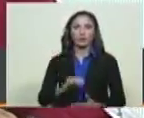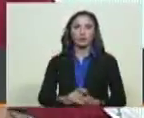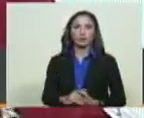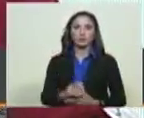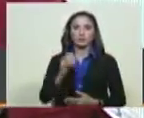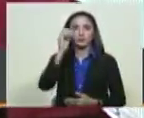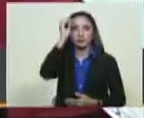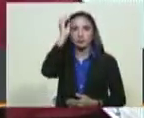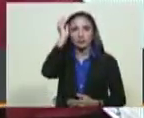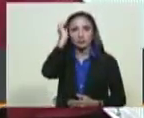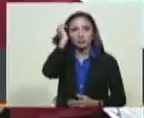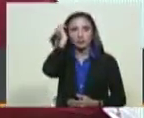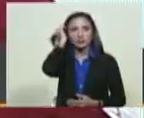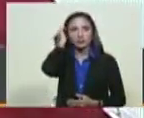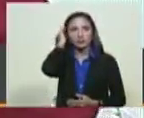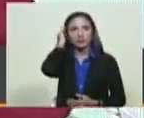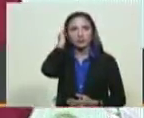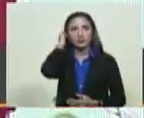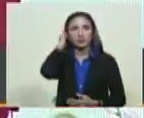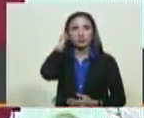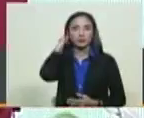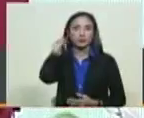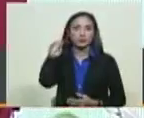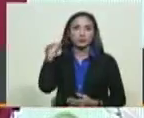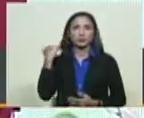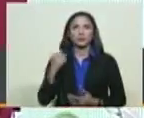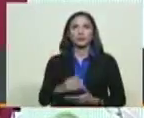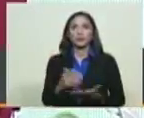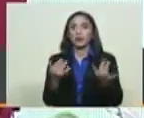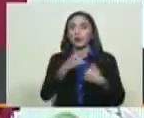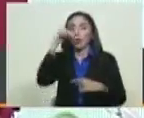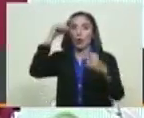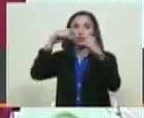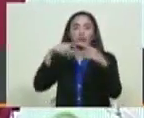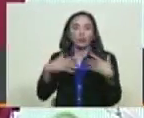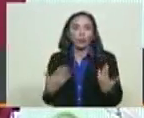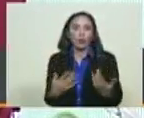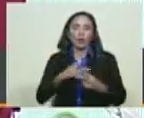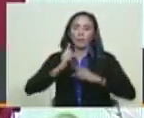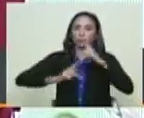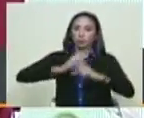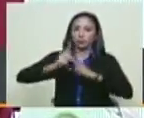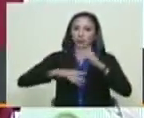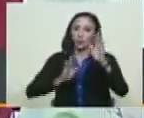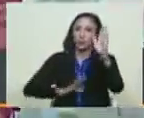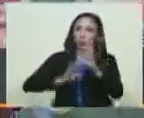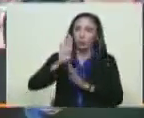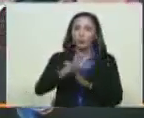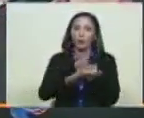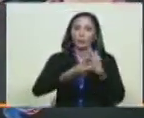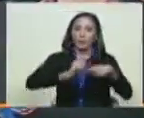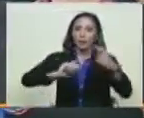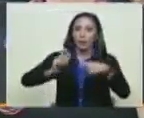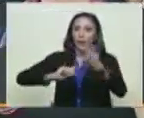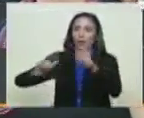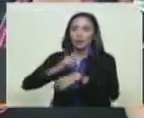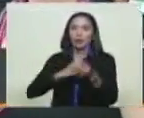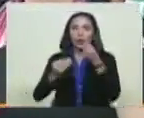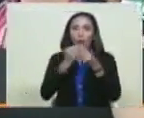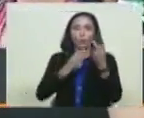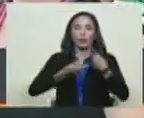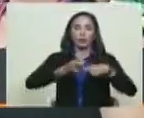respiro ahora nuestro reto es la producción el abastecimiento seguro y